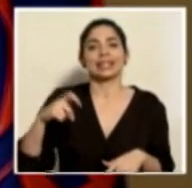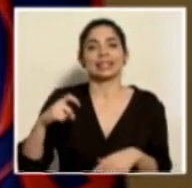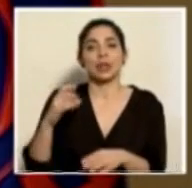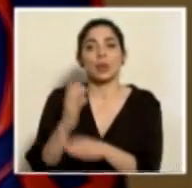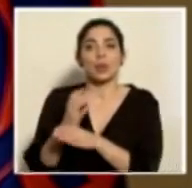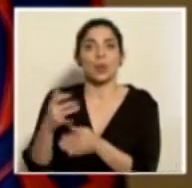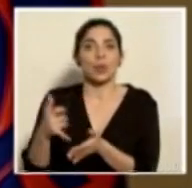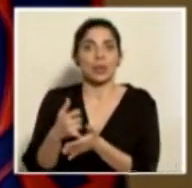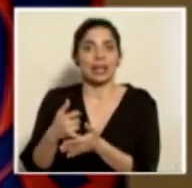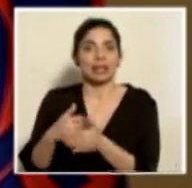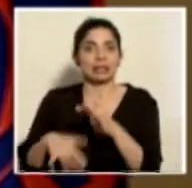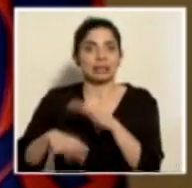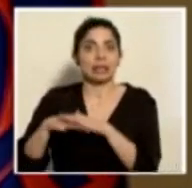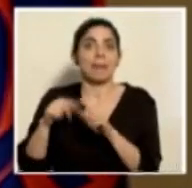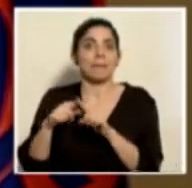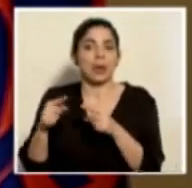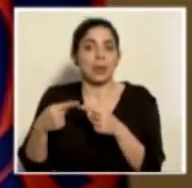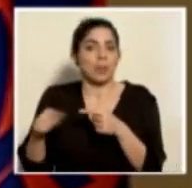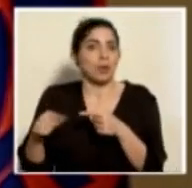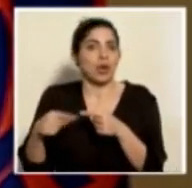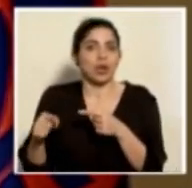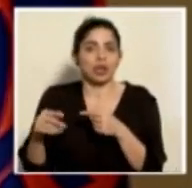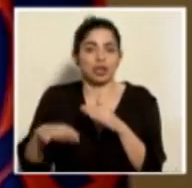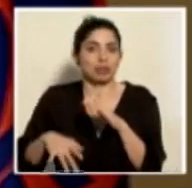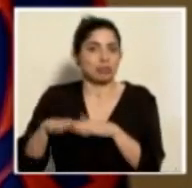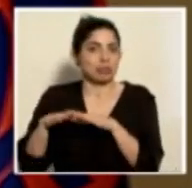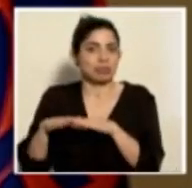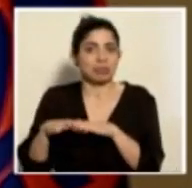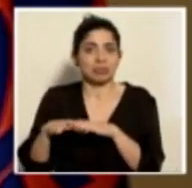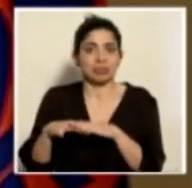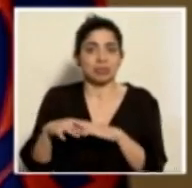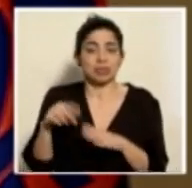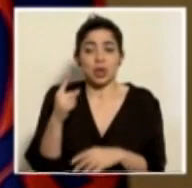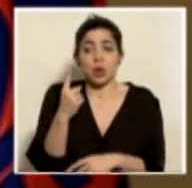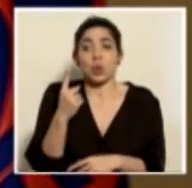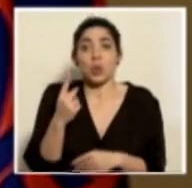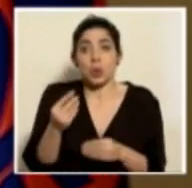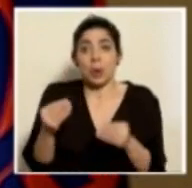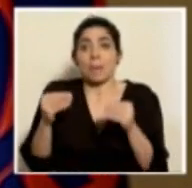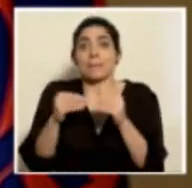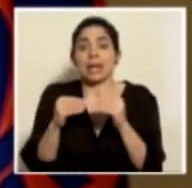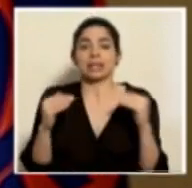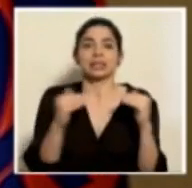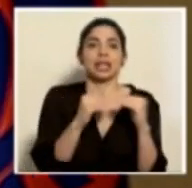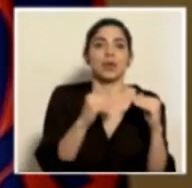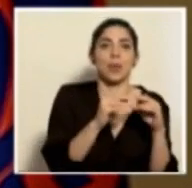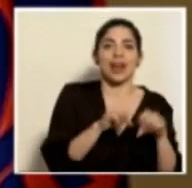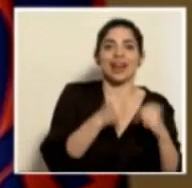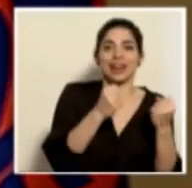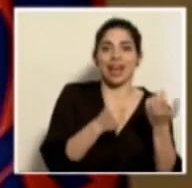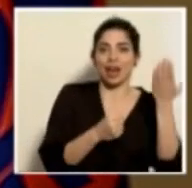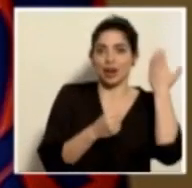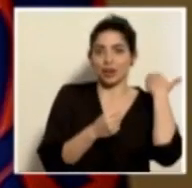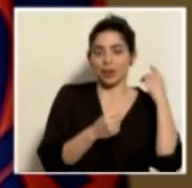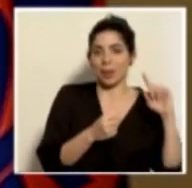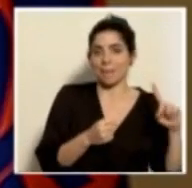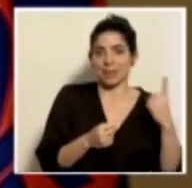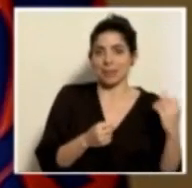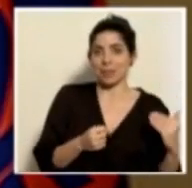cuidados intensivos, pero estamos muy cerca. Como mencioné, estábamos a un caso ya de igualar el récord que tuvimos en la primera